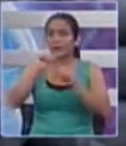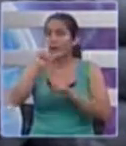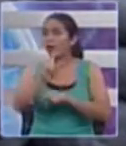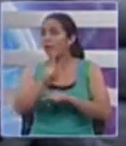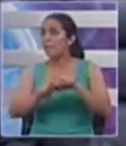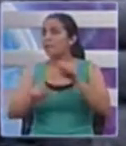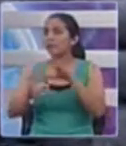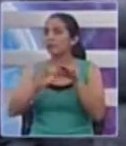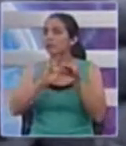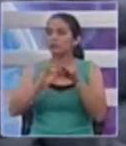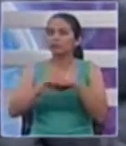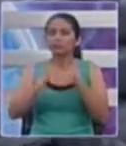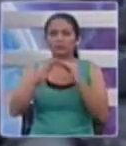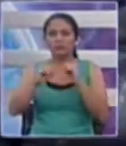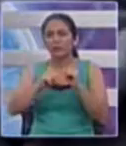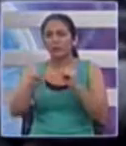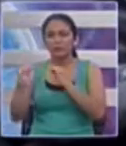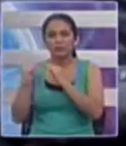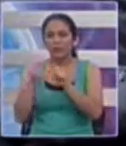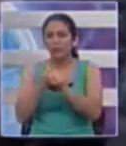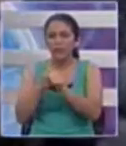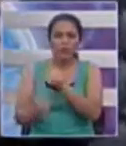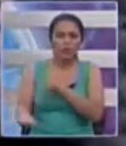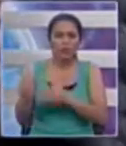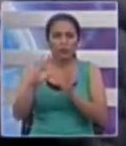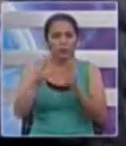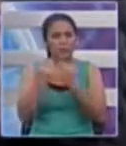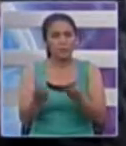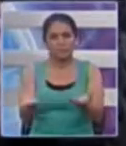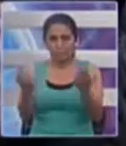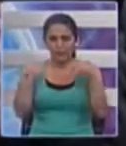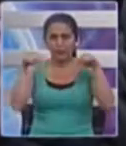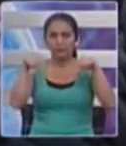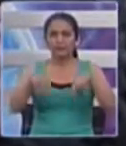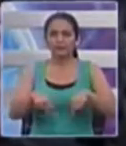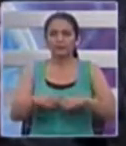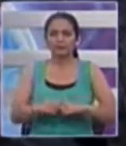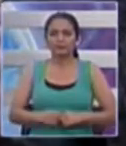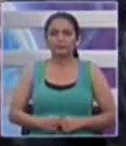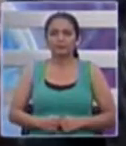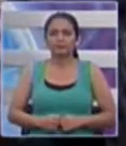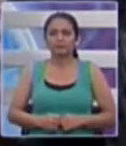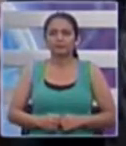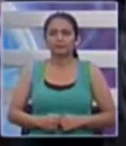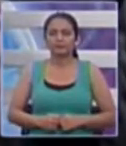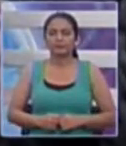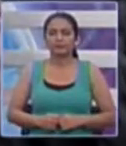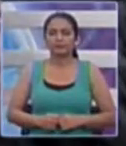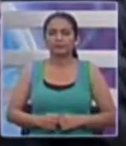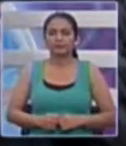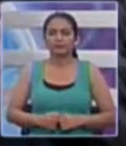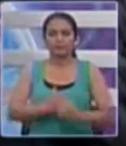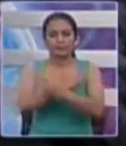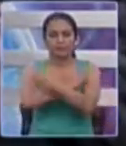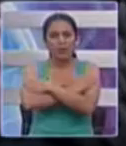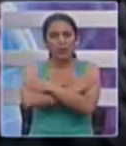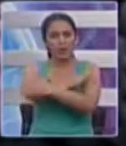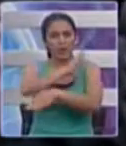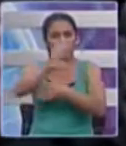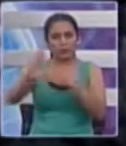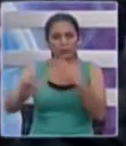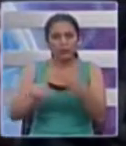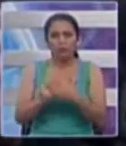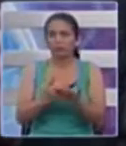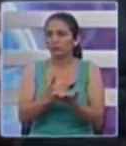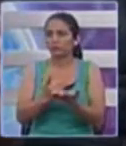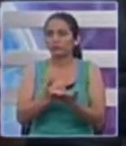lamentos vecinos a nuestros familiares saludó la presencia todos los ciudadanos que amamos la